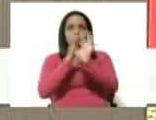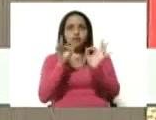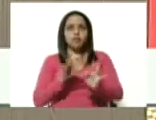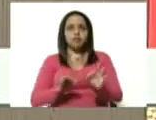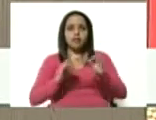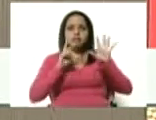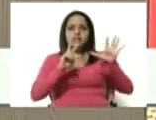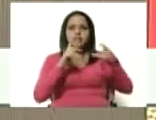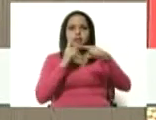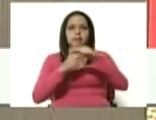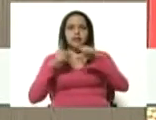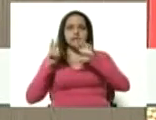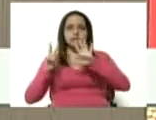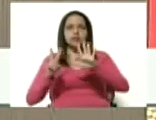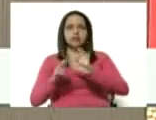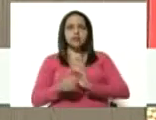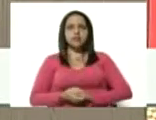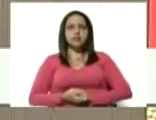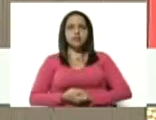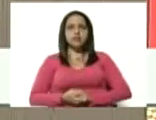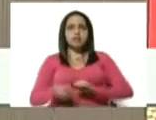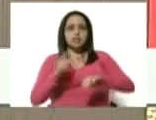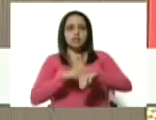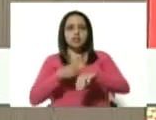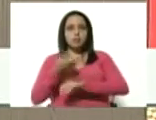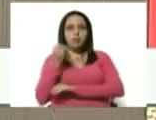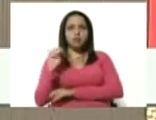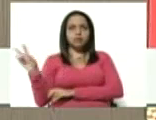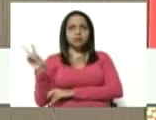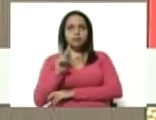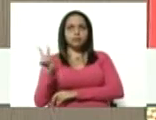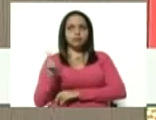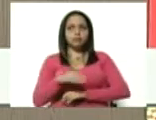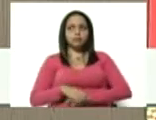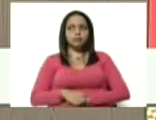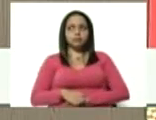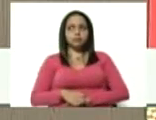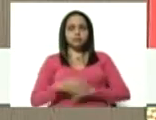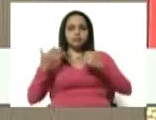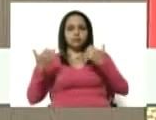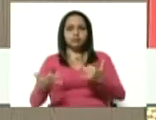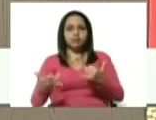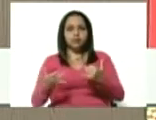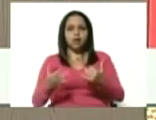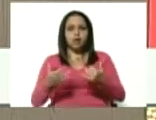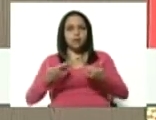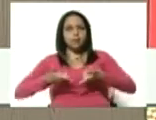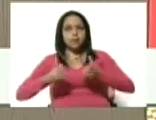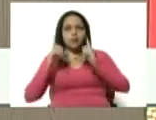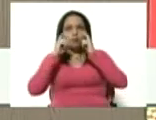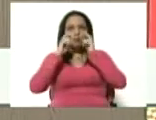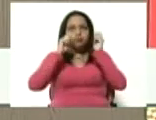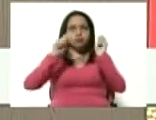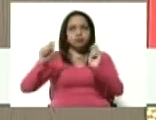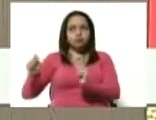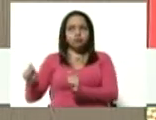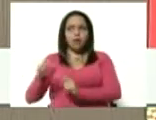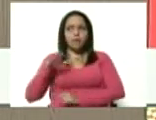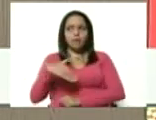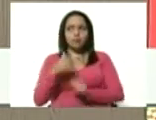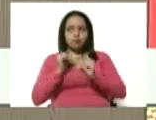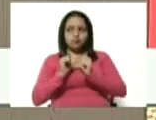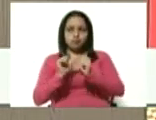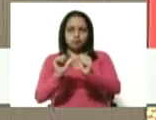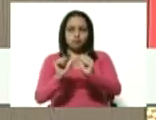del 7+7 y el momento en el que estamos en Venezuela. Voy a permitirme retiro de la mascarilla para continuar